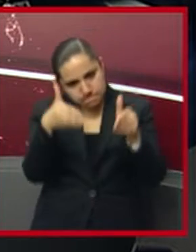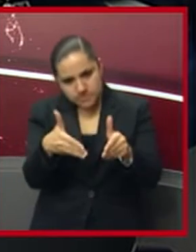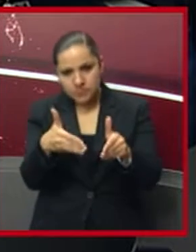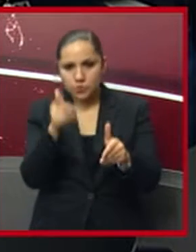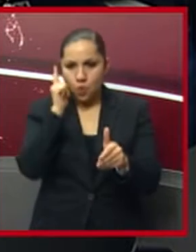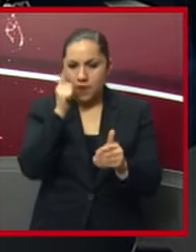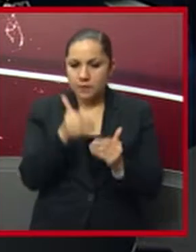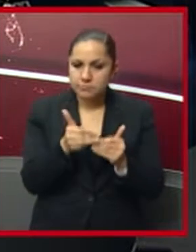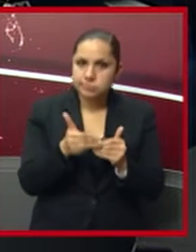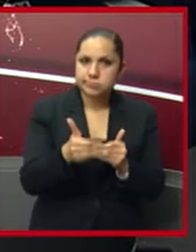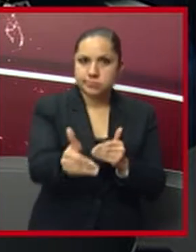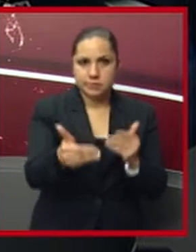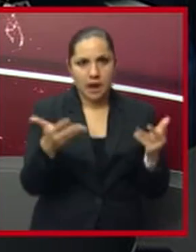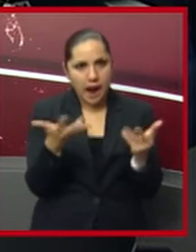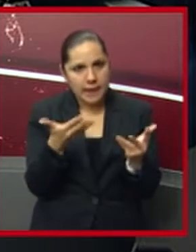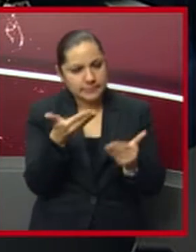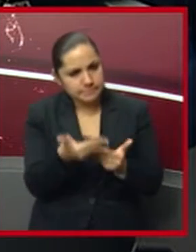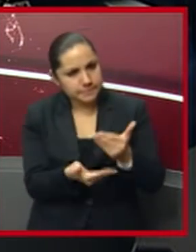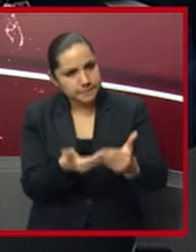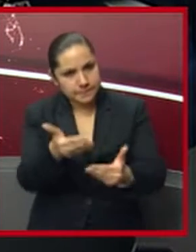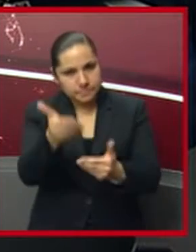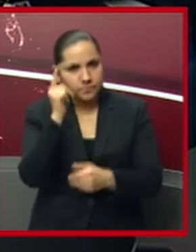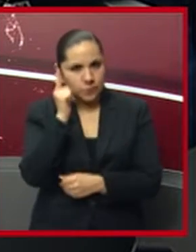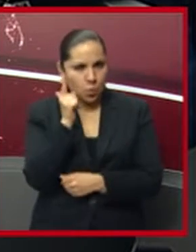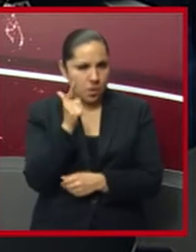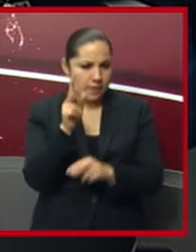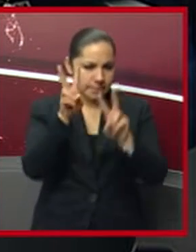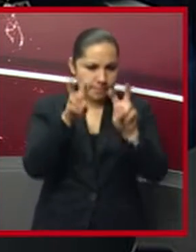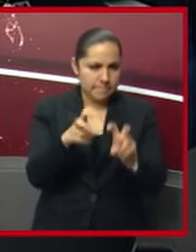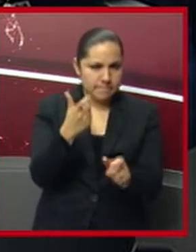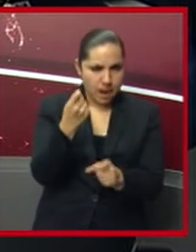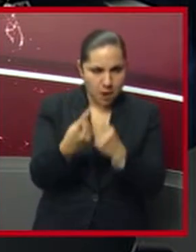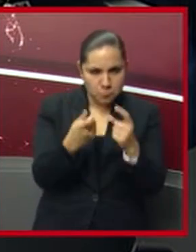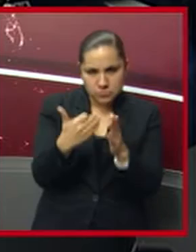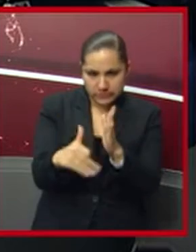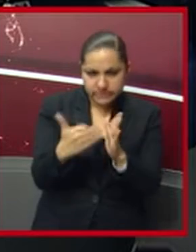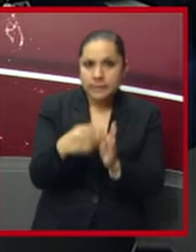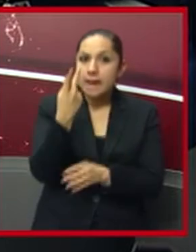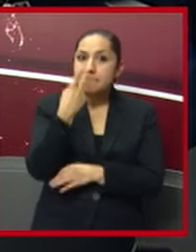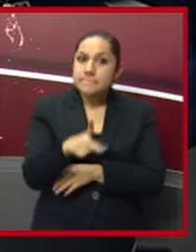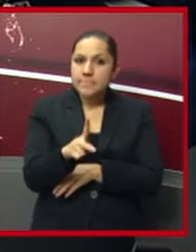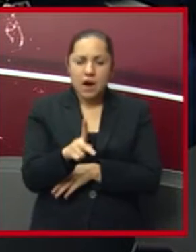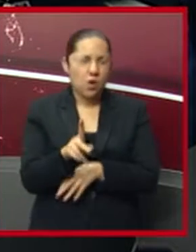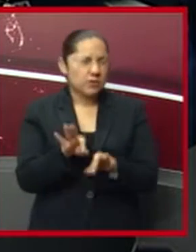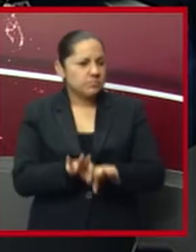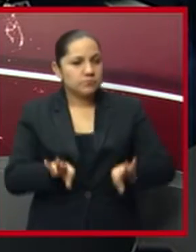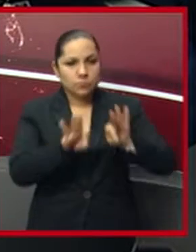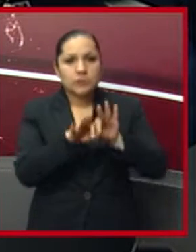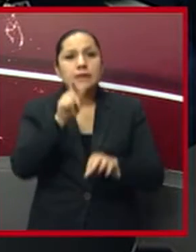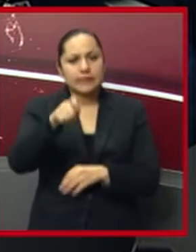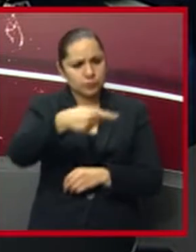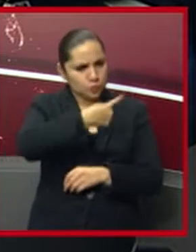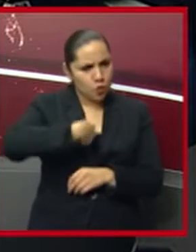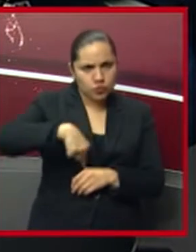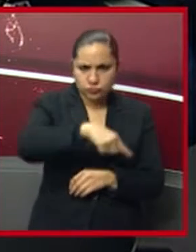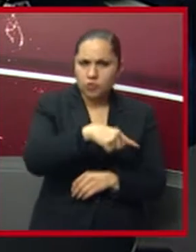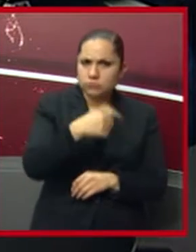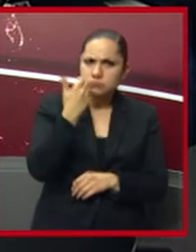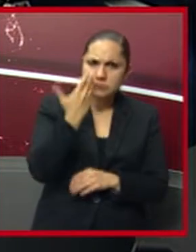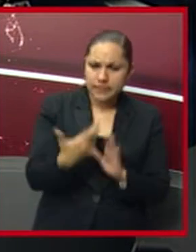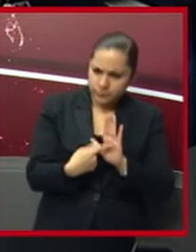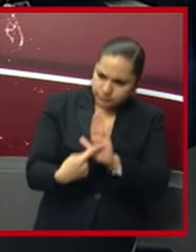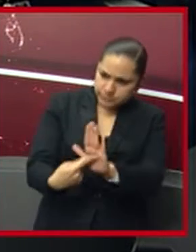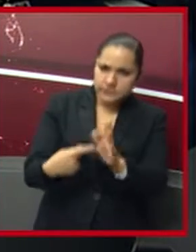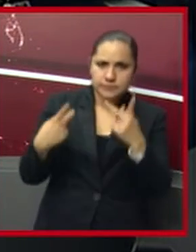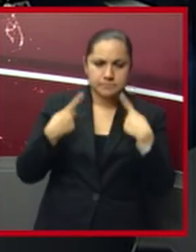hacer, pero sobre todo lo más importante es que estamos decididos a decirle a la ciudadanía que sí se puede